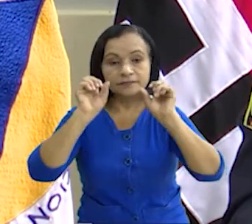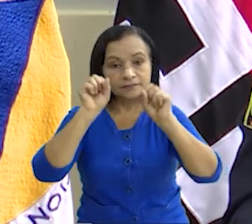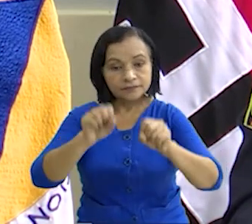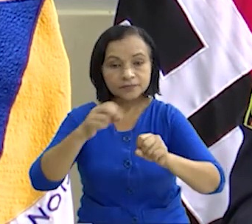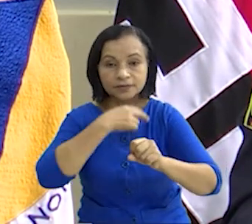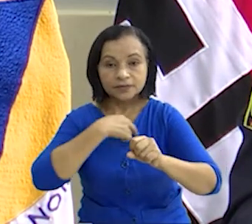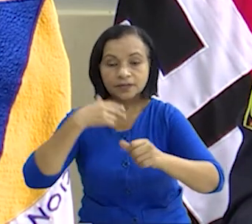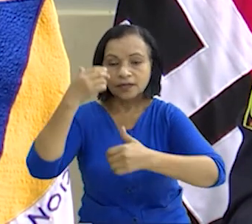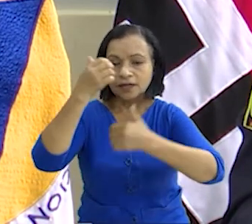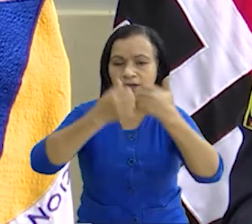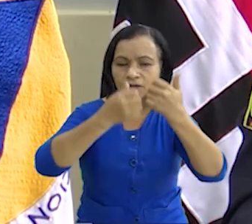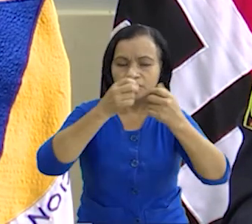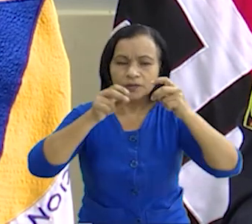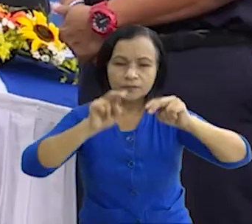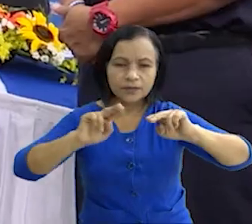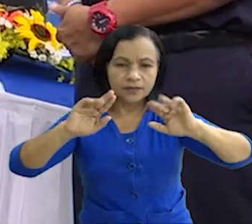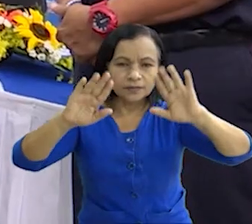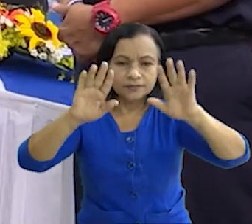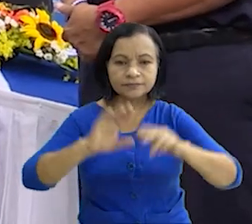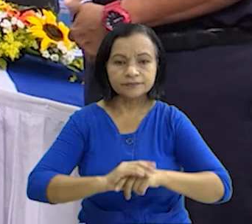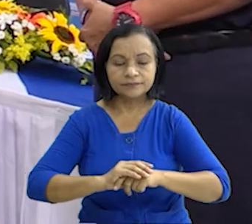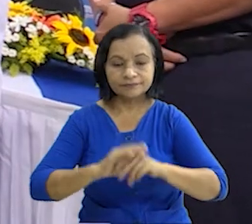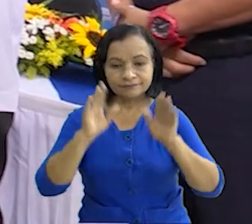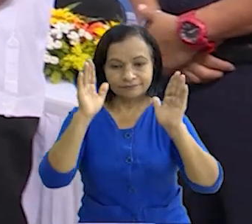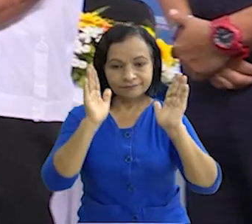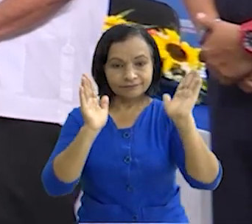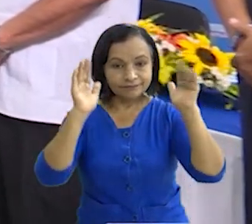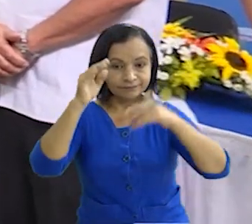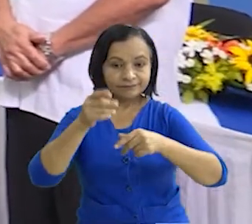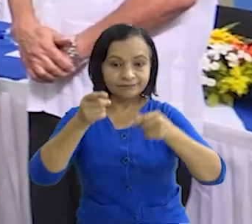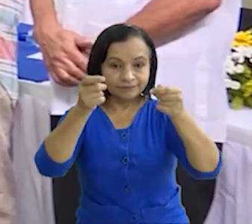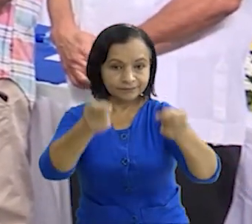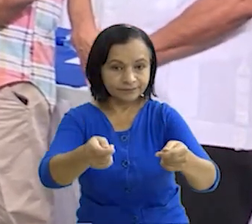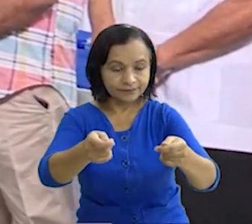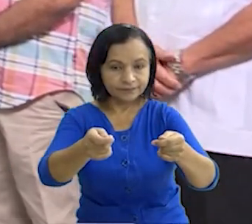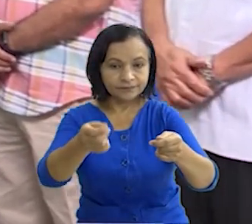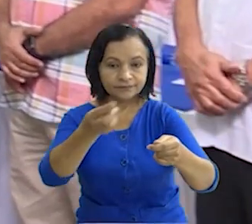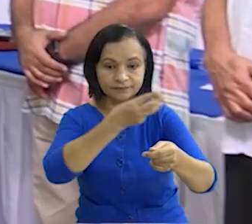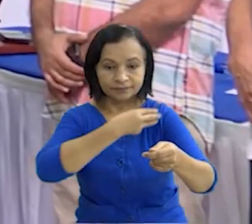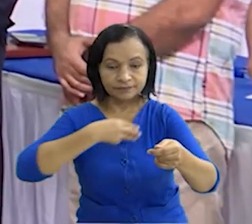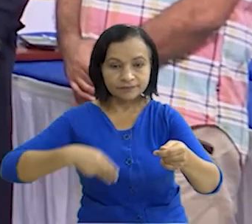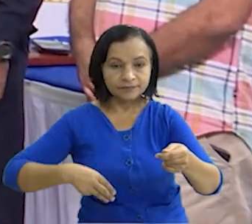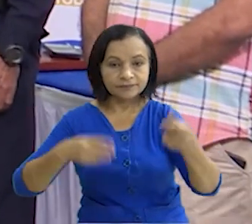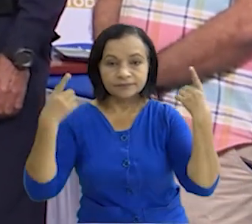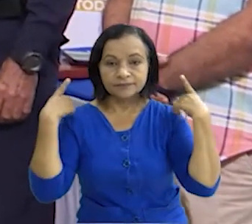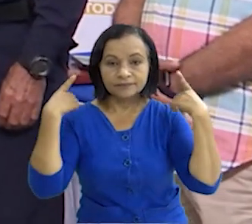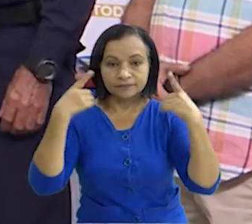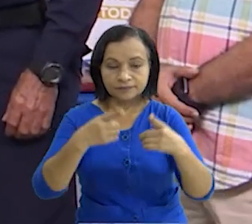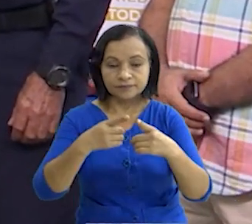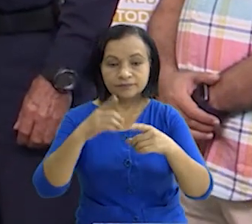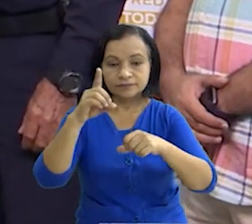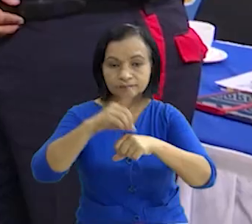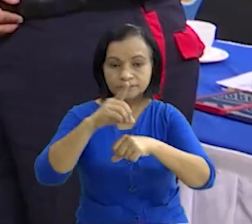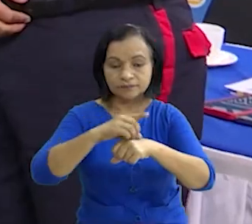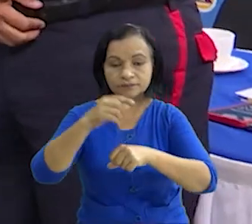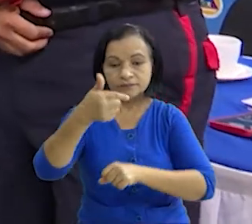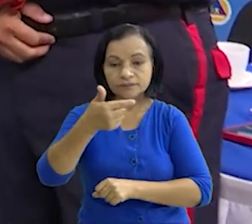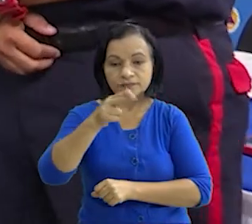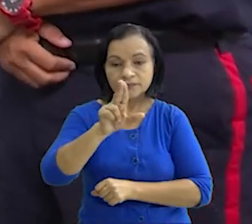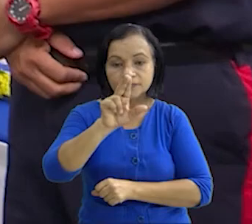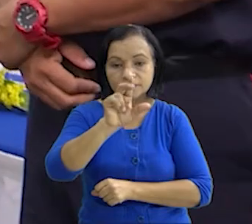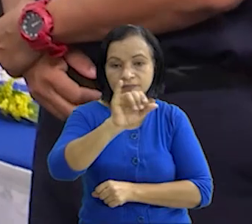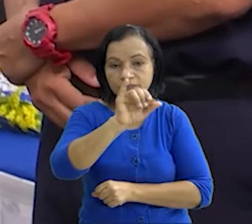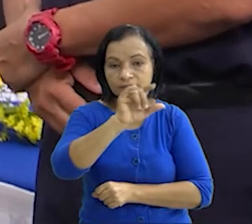enfrentarse a los fenómenos naturales que se nos presentan. Los certificados fueron entregados por el ministro director del SINAPRED, Dr. Guillermo